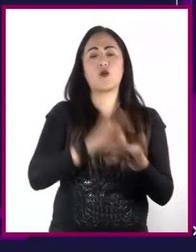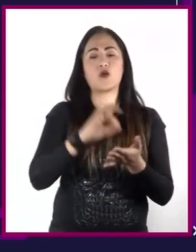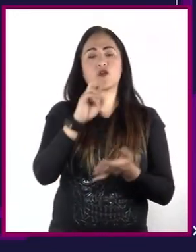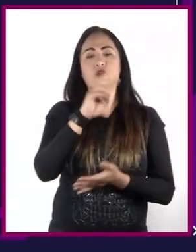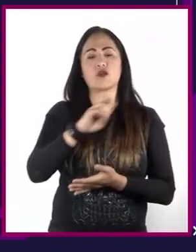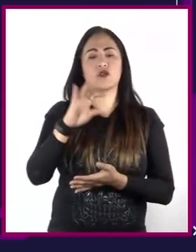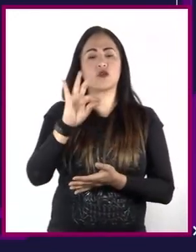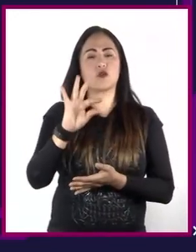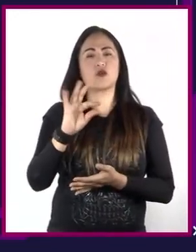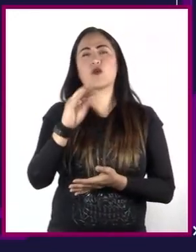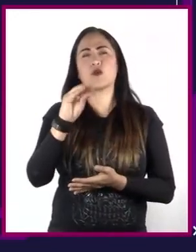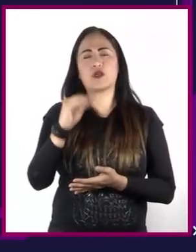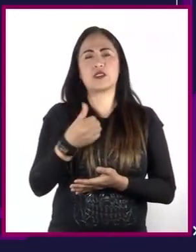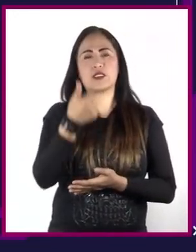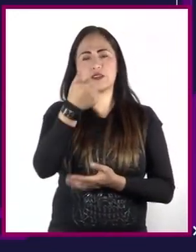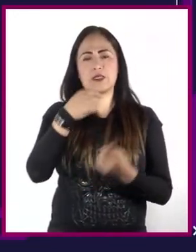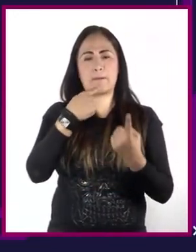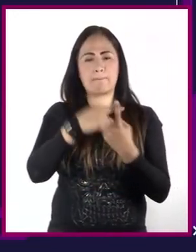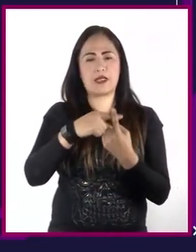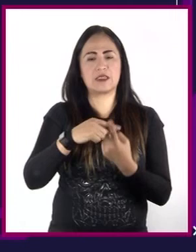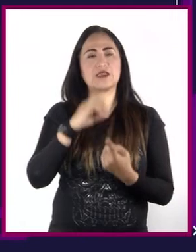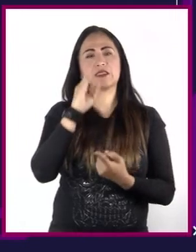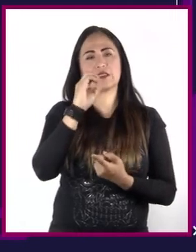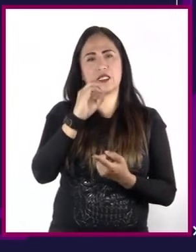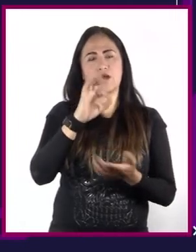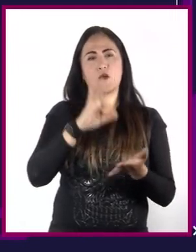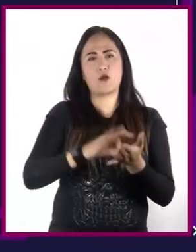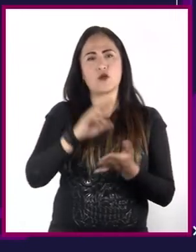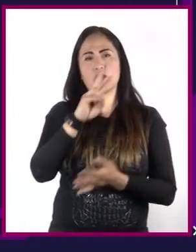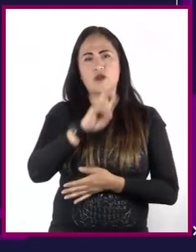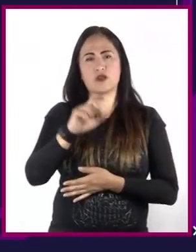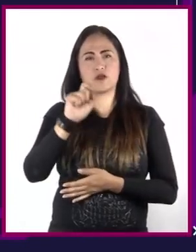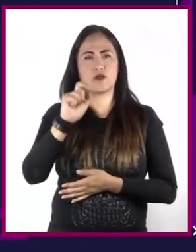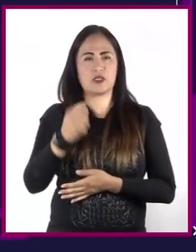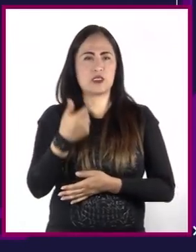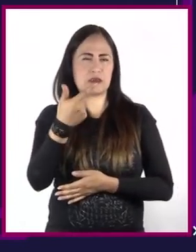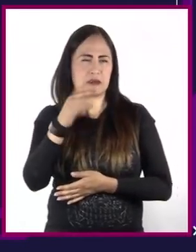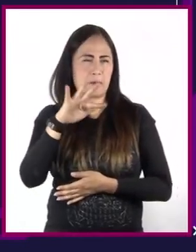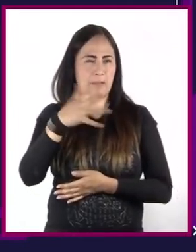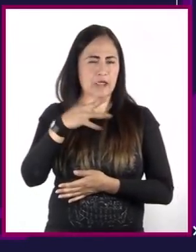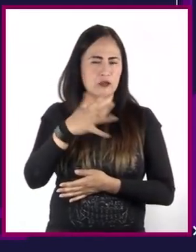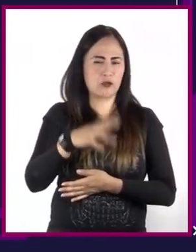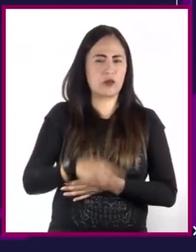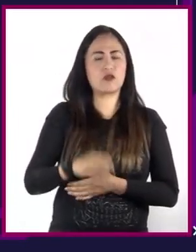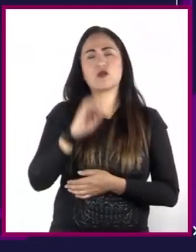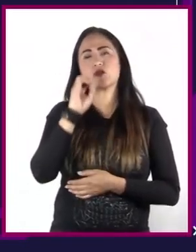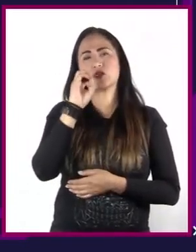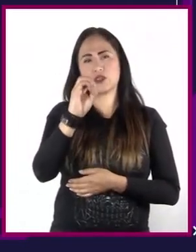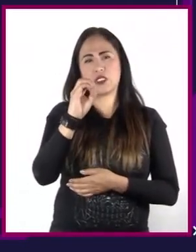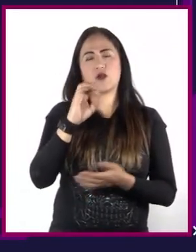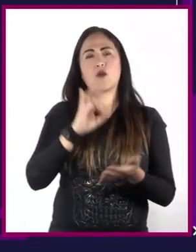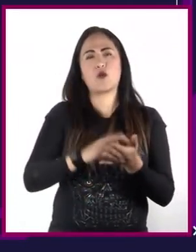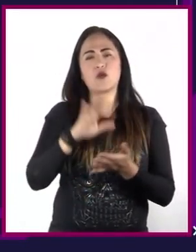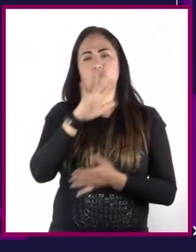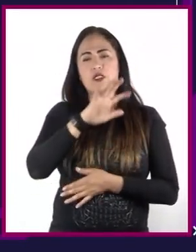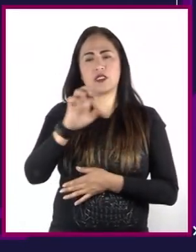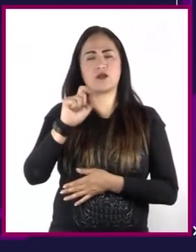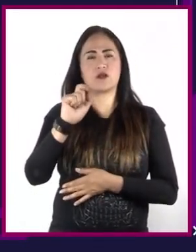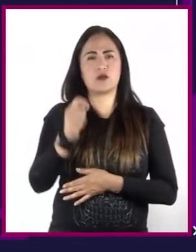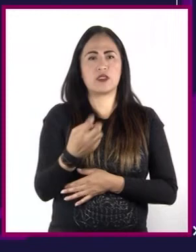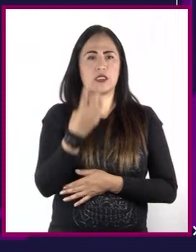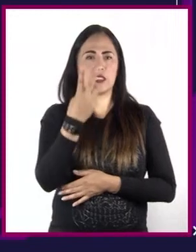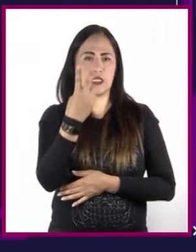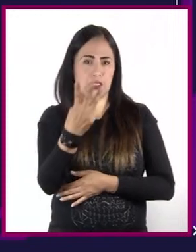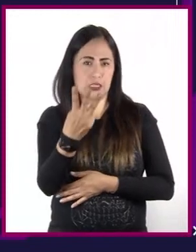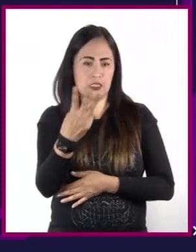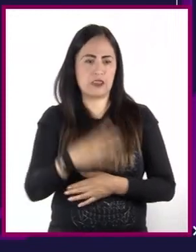0.296 más 0.227, que es aproximadamente igual a 0.523. Para Carolina